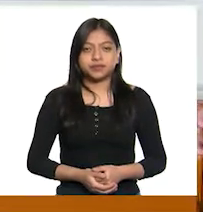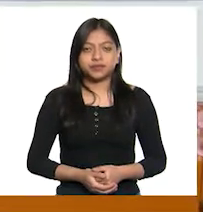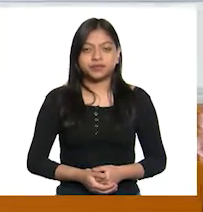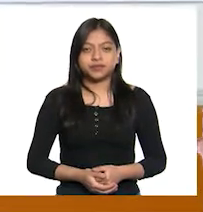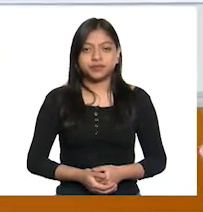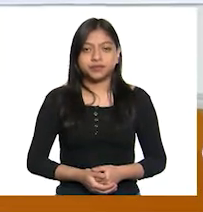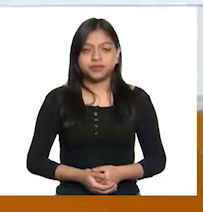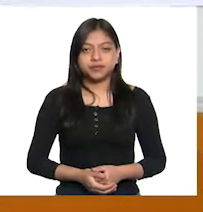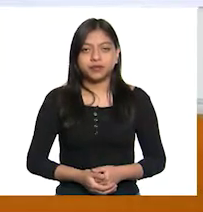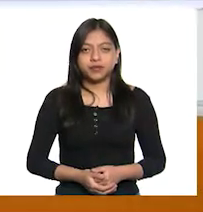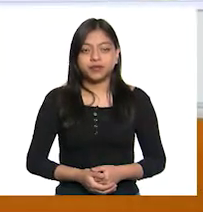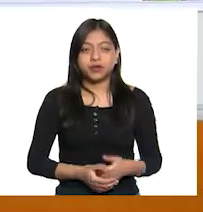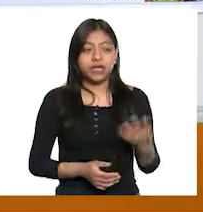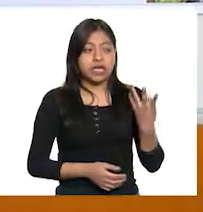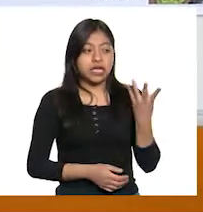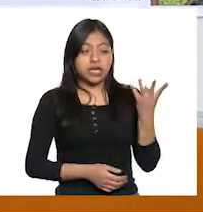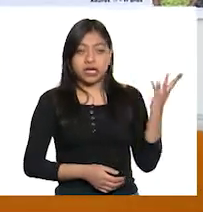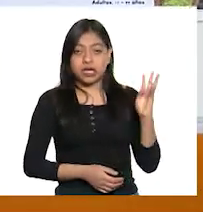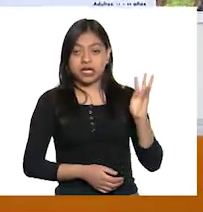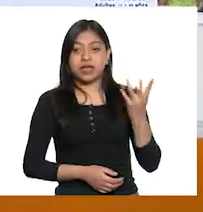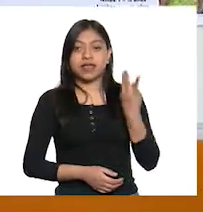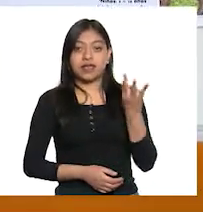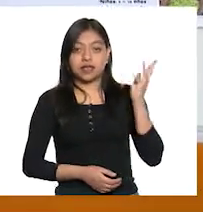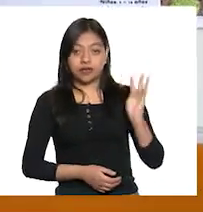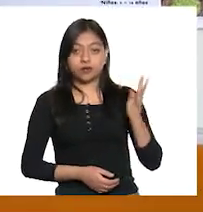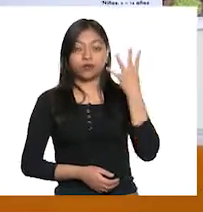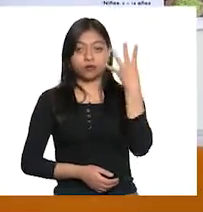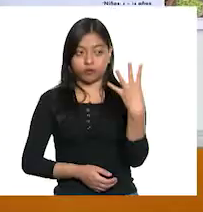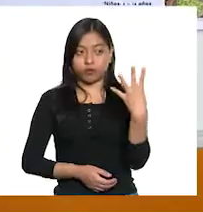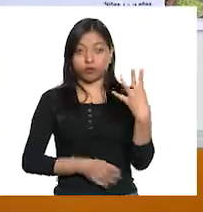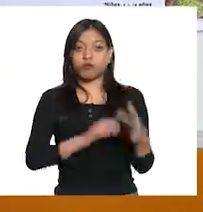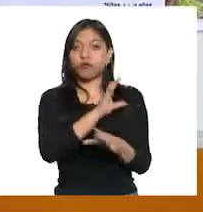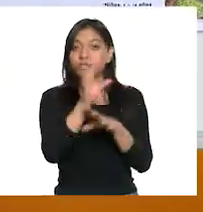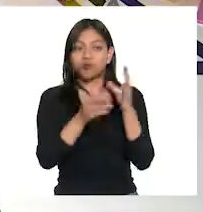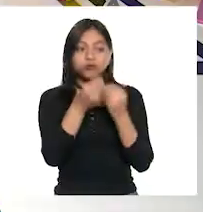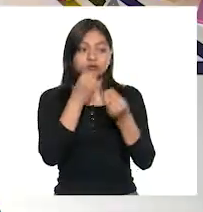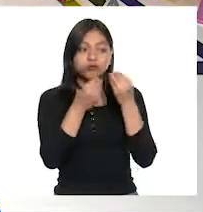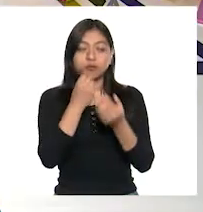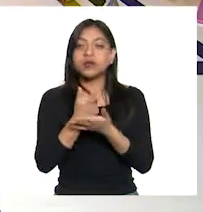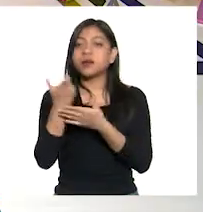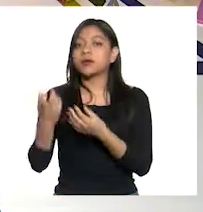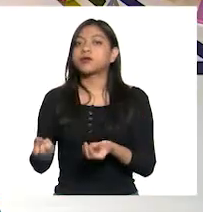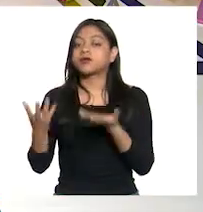2,600 por los alimentos de las cuatro personas en los dos días.